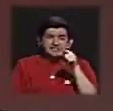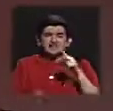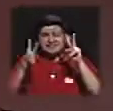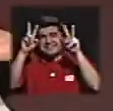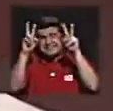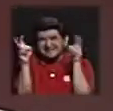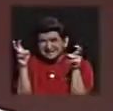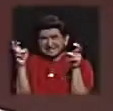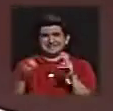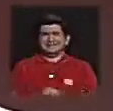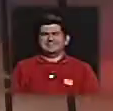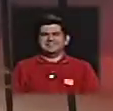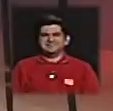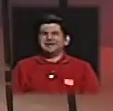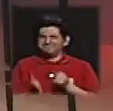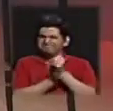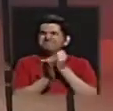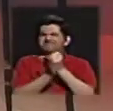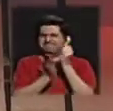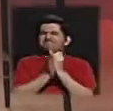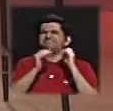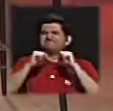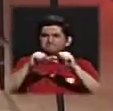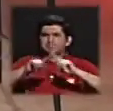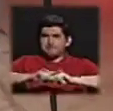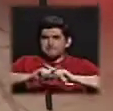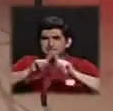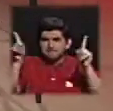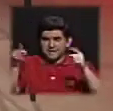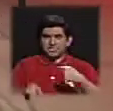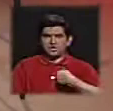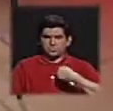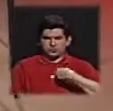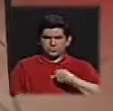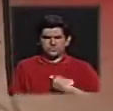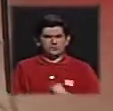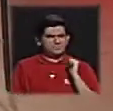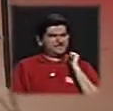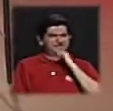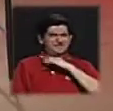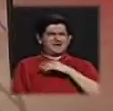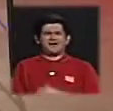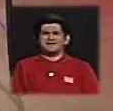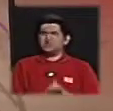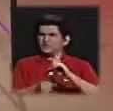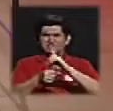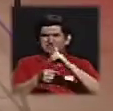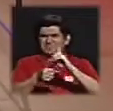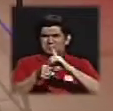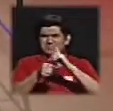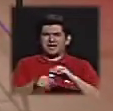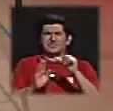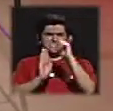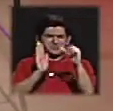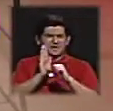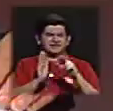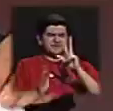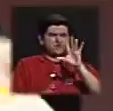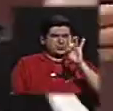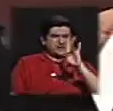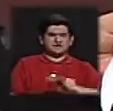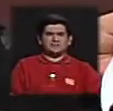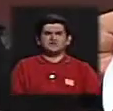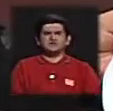tema que está todavía en investigación, pero a mí me resulta extraño porque los legisladores en el artículo